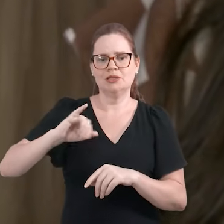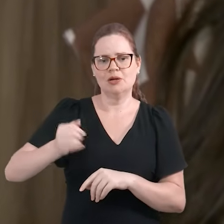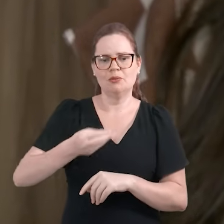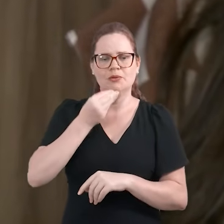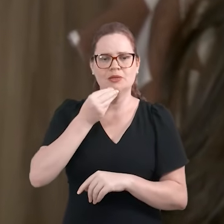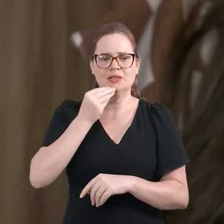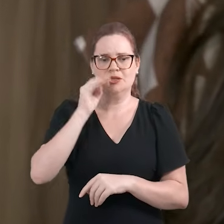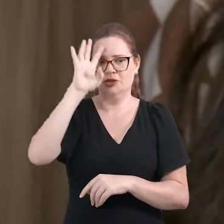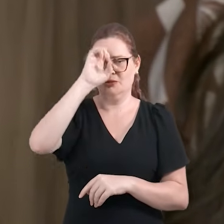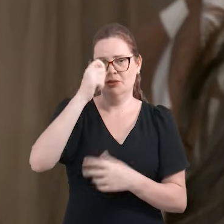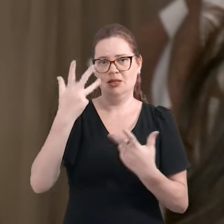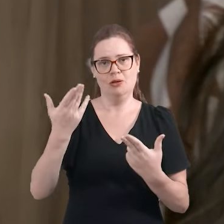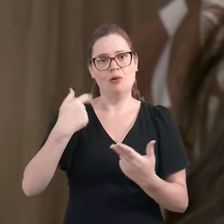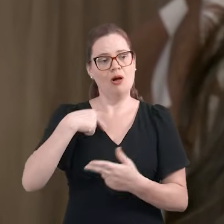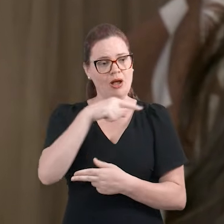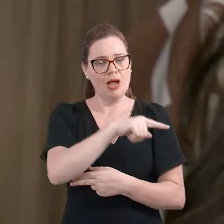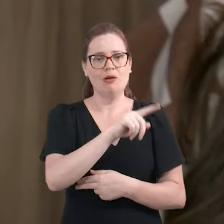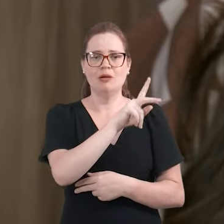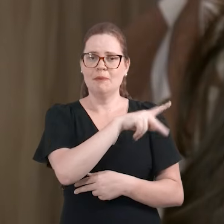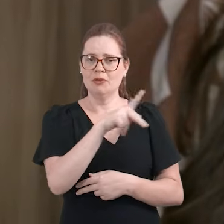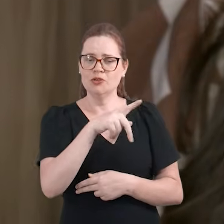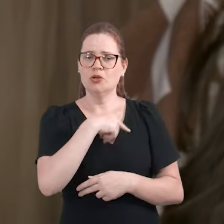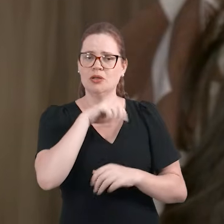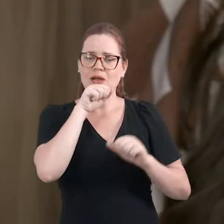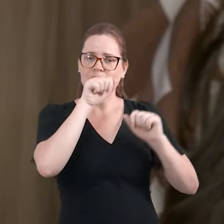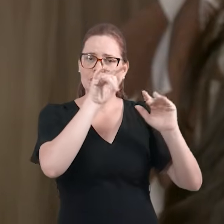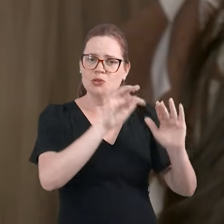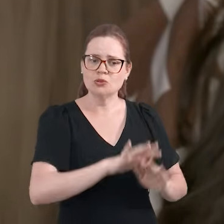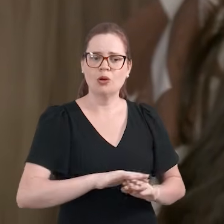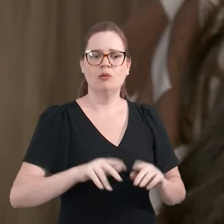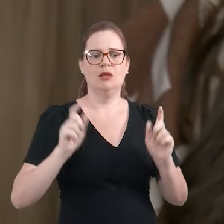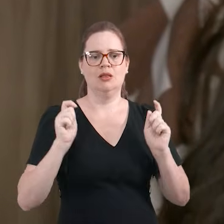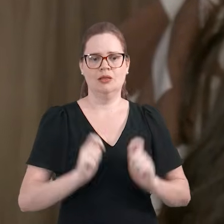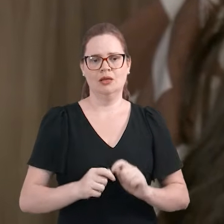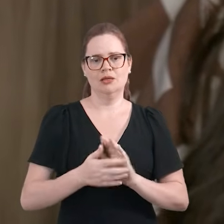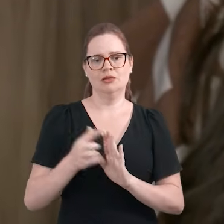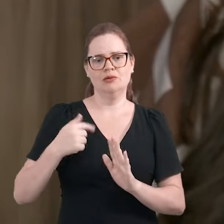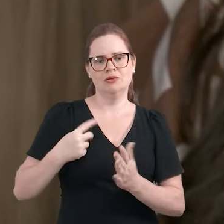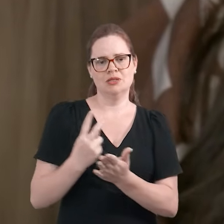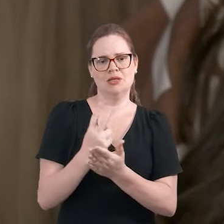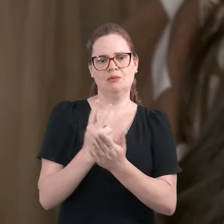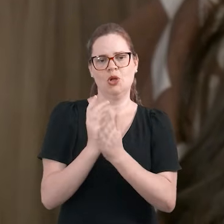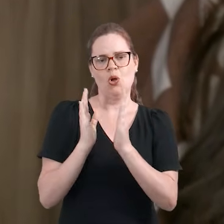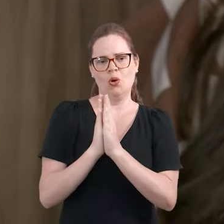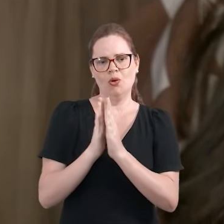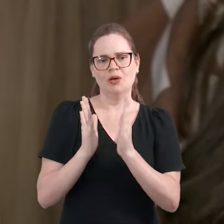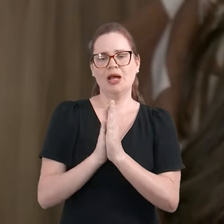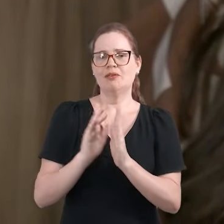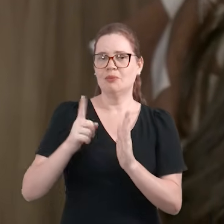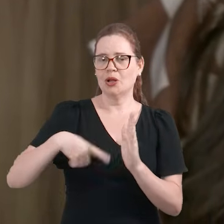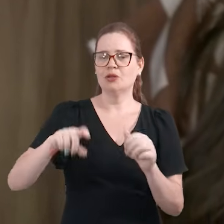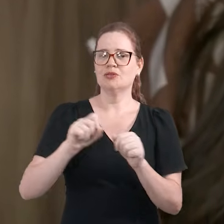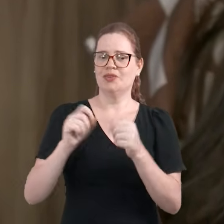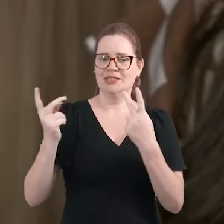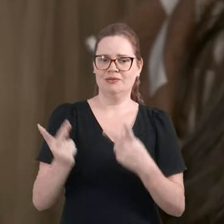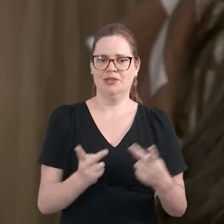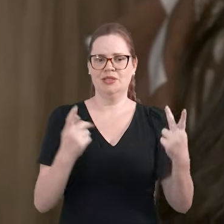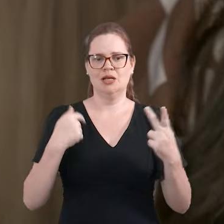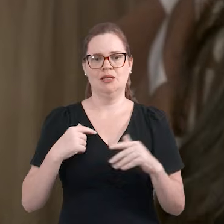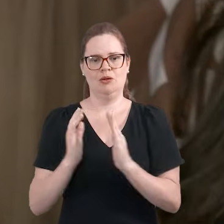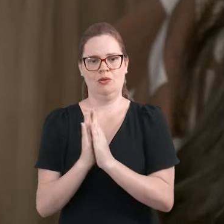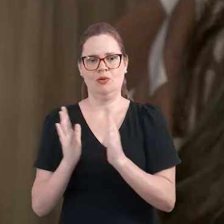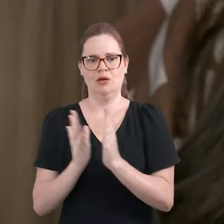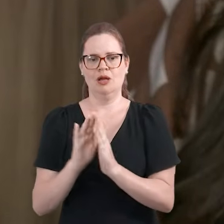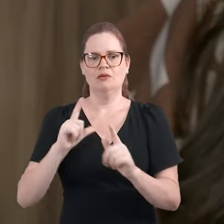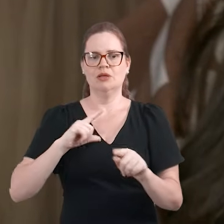aquí. Entonces yo siempre oraba para que pudiéramos hacerle una visita. Siempre en mi corazón tenía ese deseo. Y oraba y pasó un